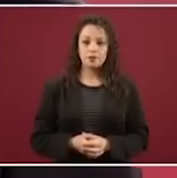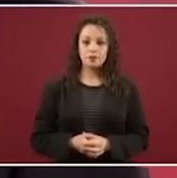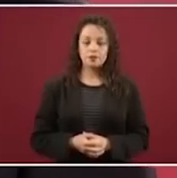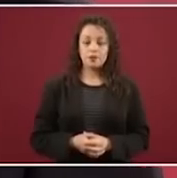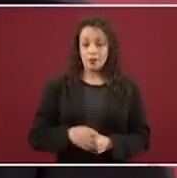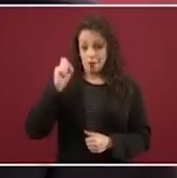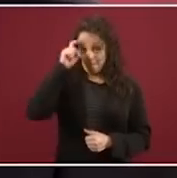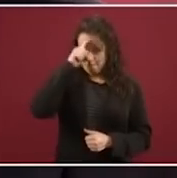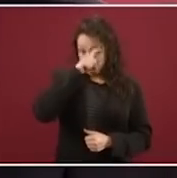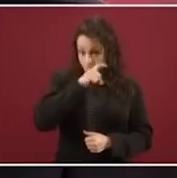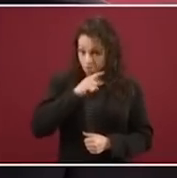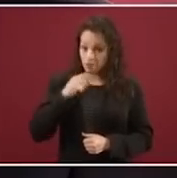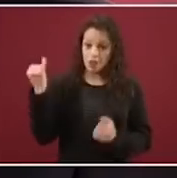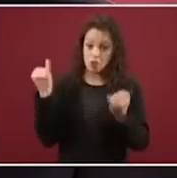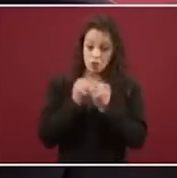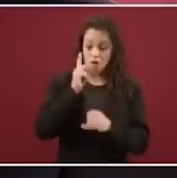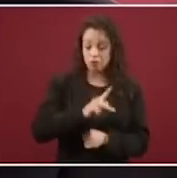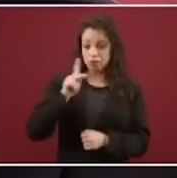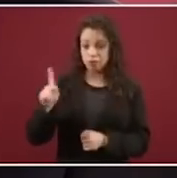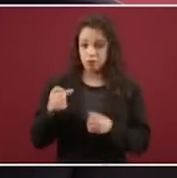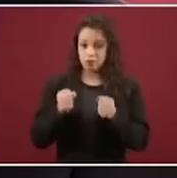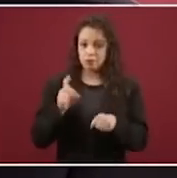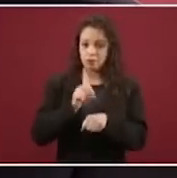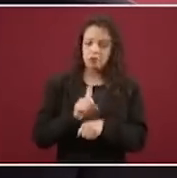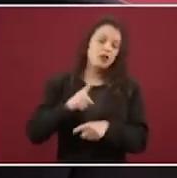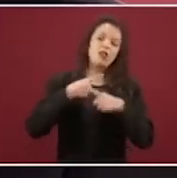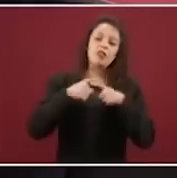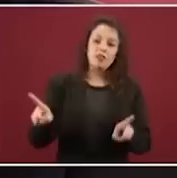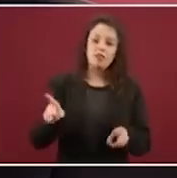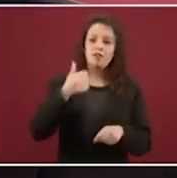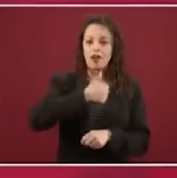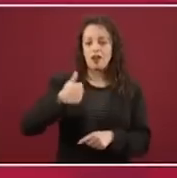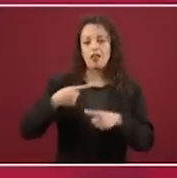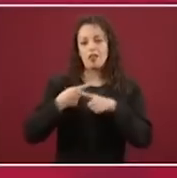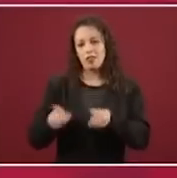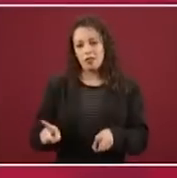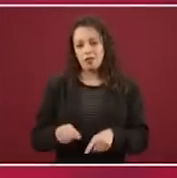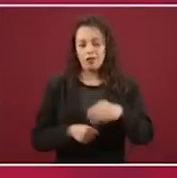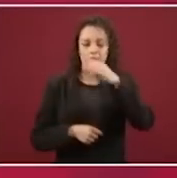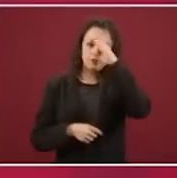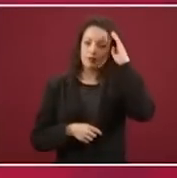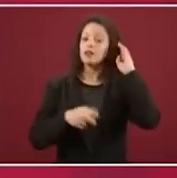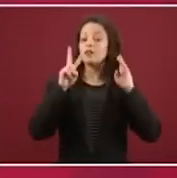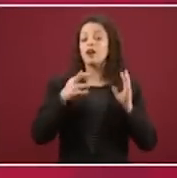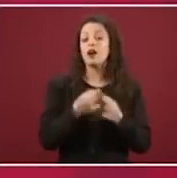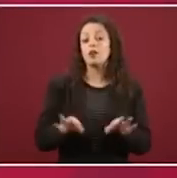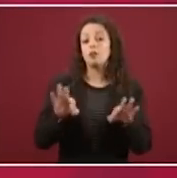complejidad que el tema de seguridad, pero necesitamos crecer